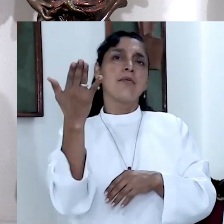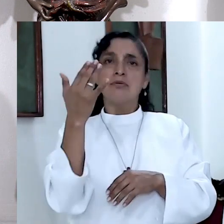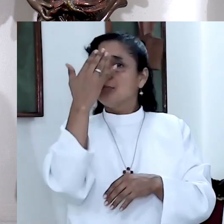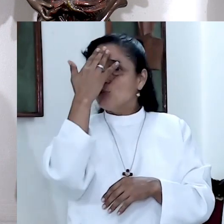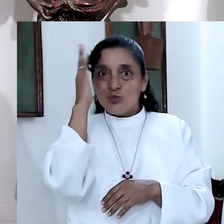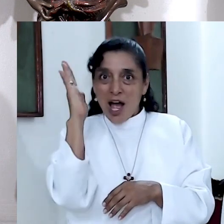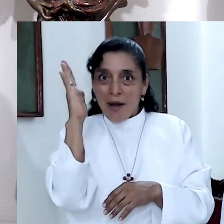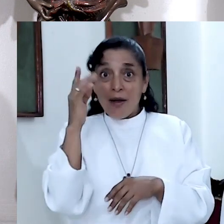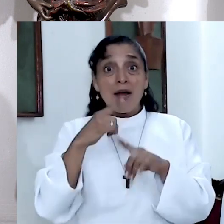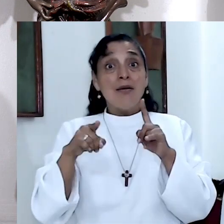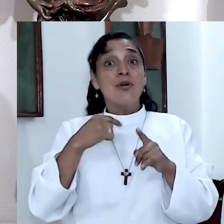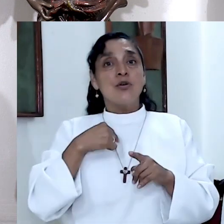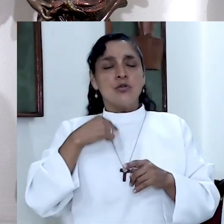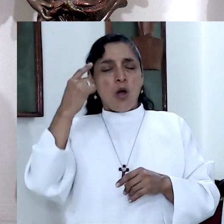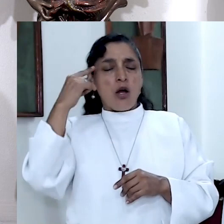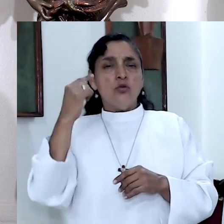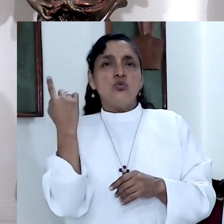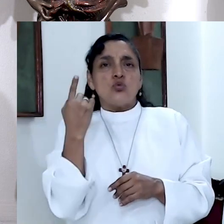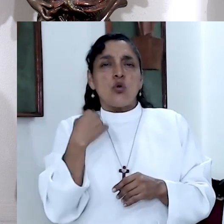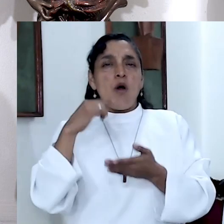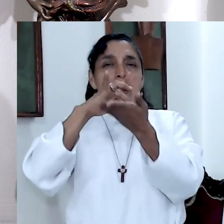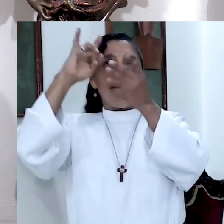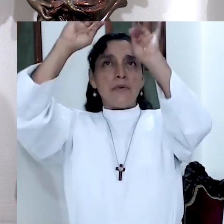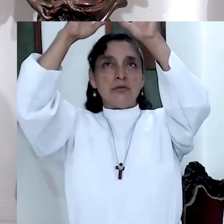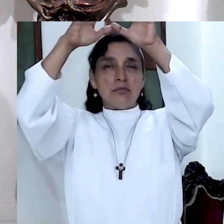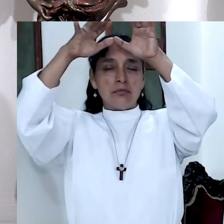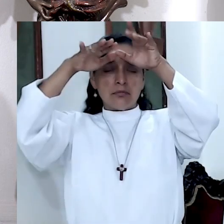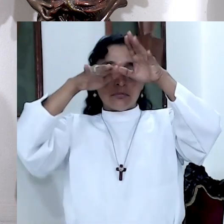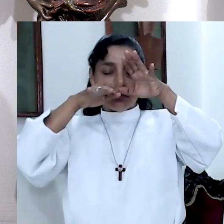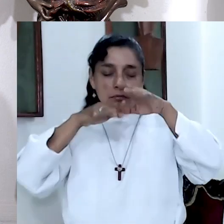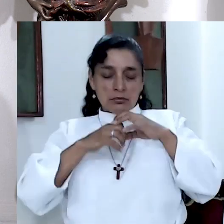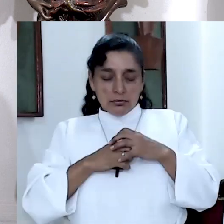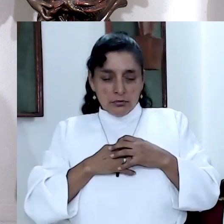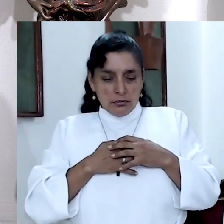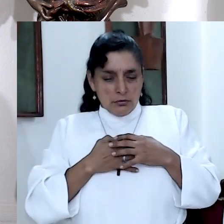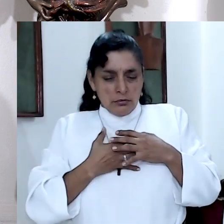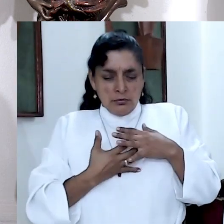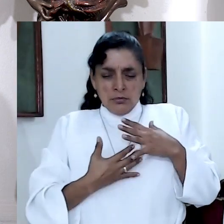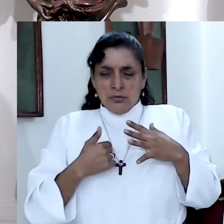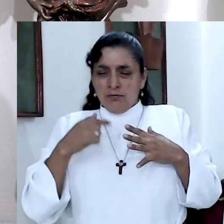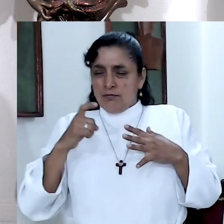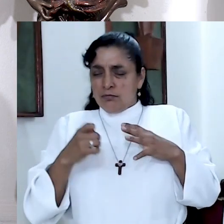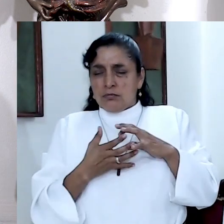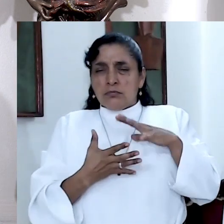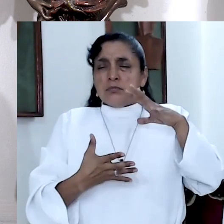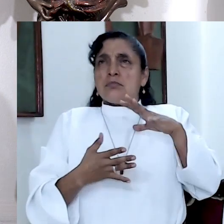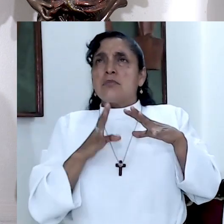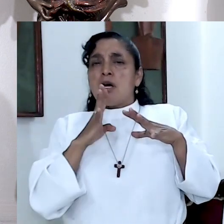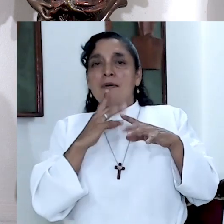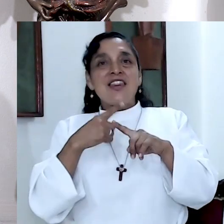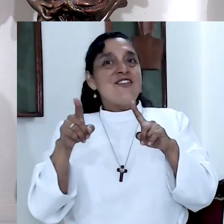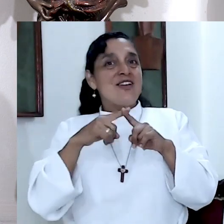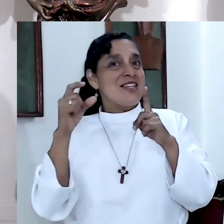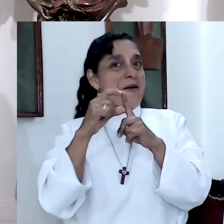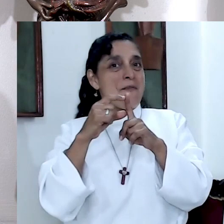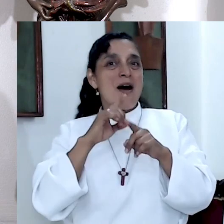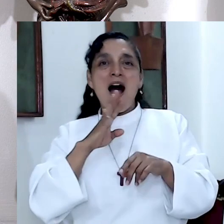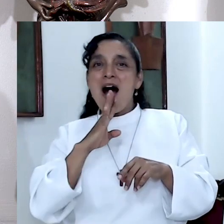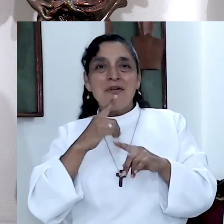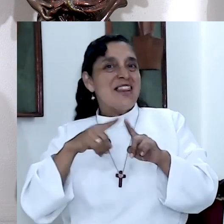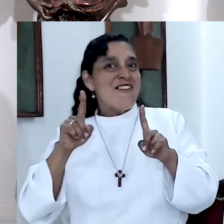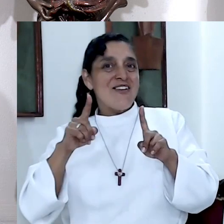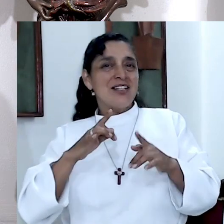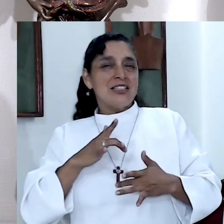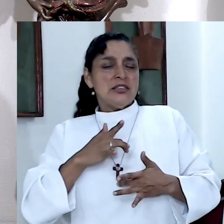mismo intercede por nosotros con gemidos que no pueden expresarse con palabras. Y Dios,